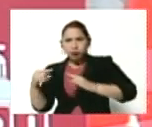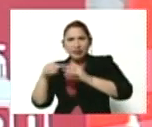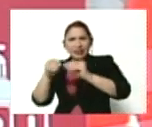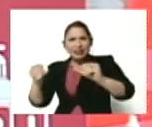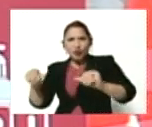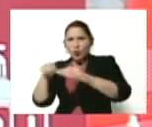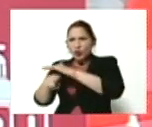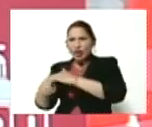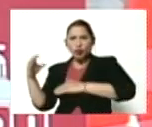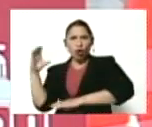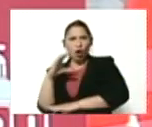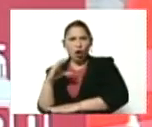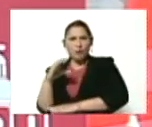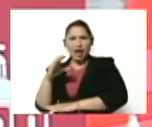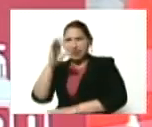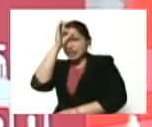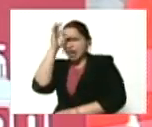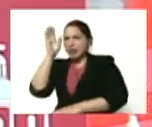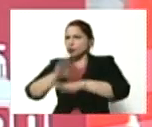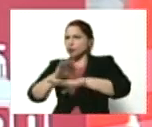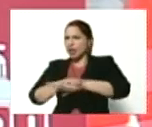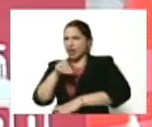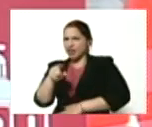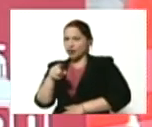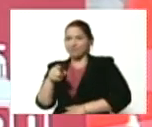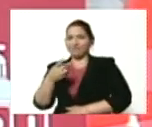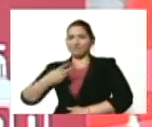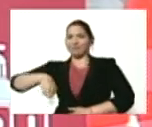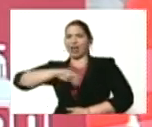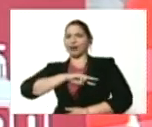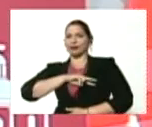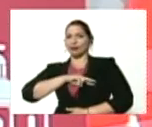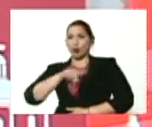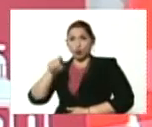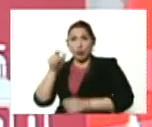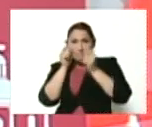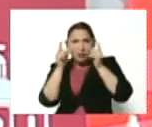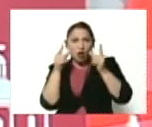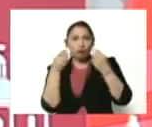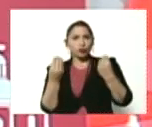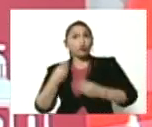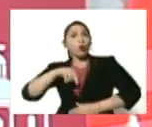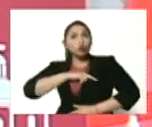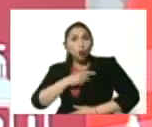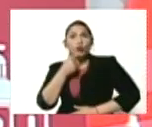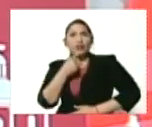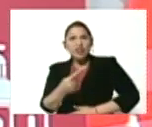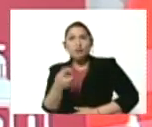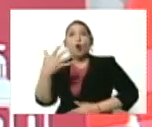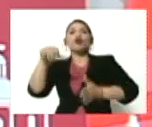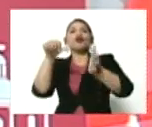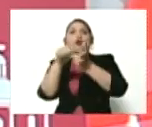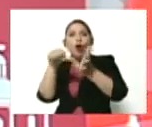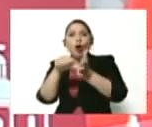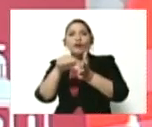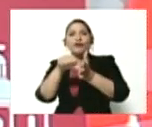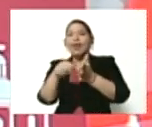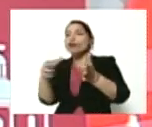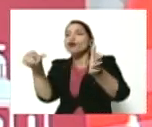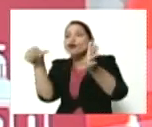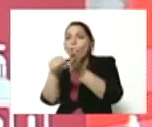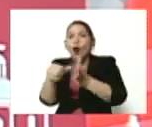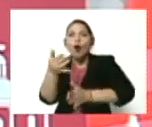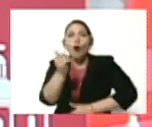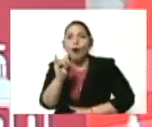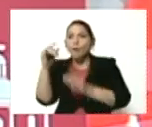nadie se diera cuenta de nada de eso? Falso. No es que no se dan cuenta. Si les dijimos hasta las coordenadas de los campamentos, es que